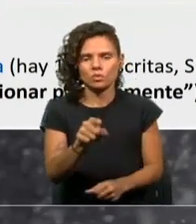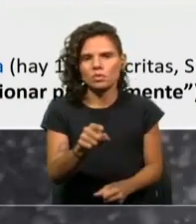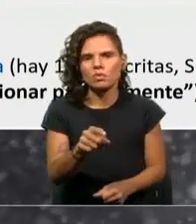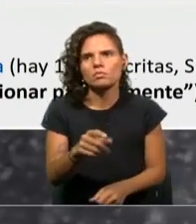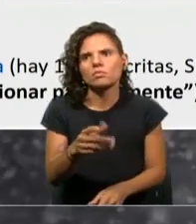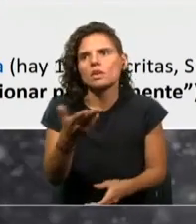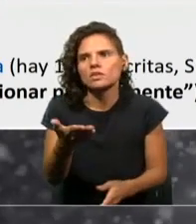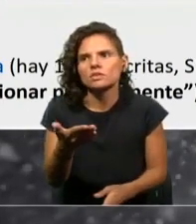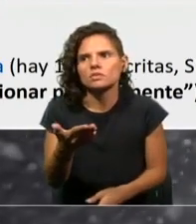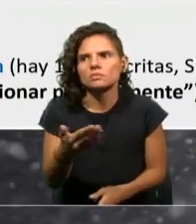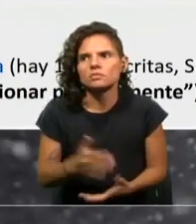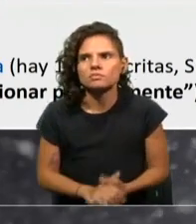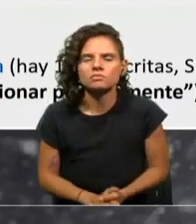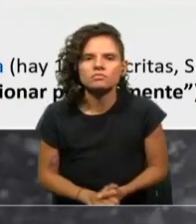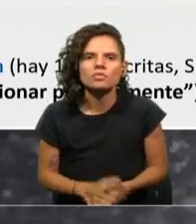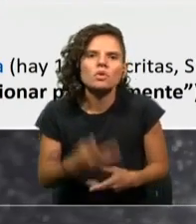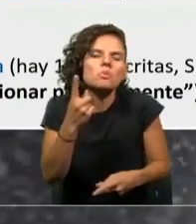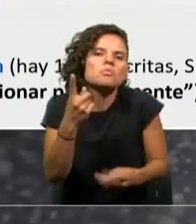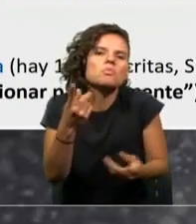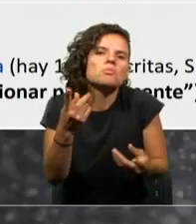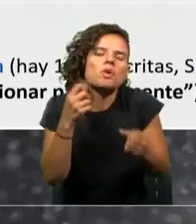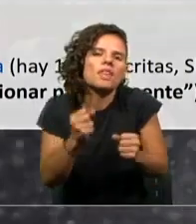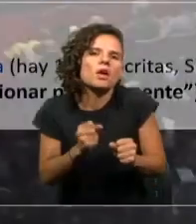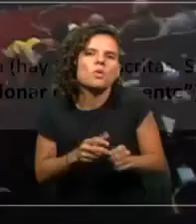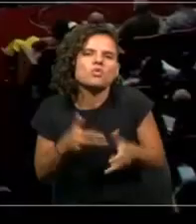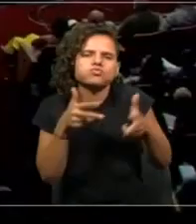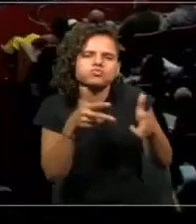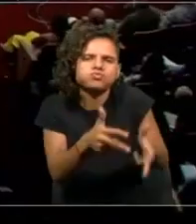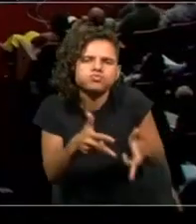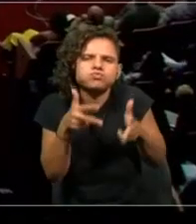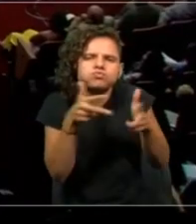bastante impacto, ¿ya? Es una forma de presionar pacíficamente.